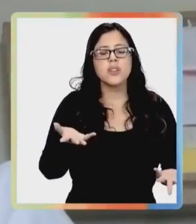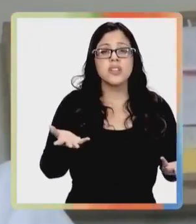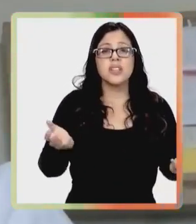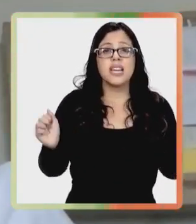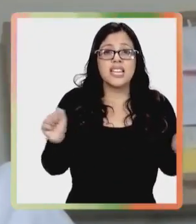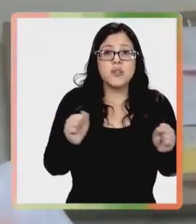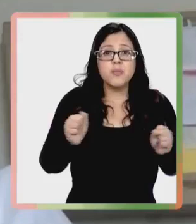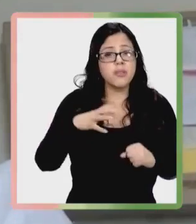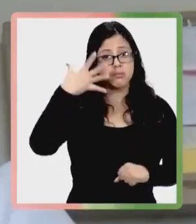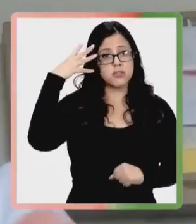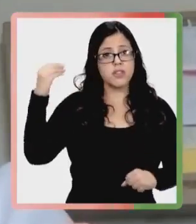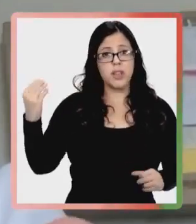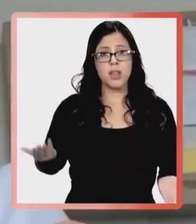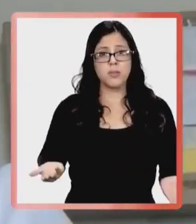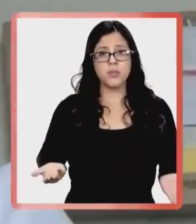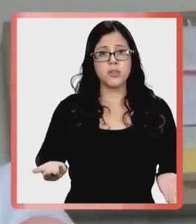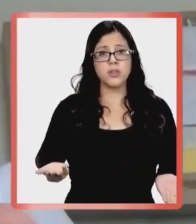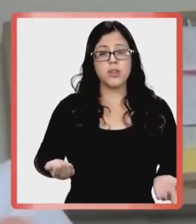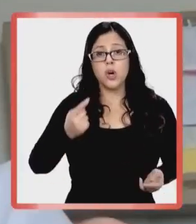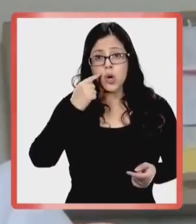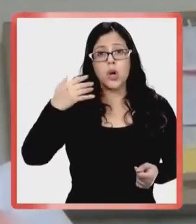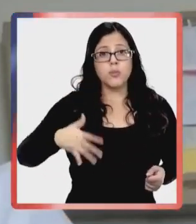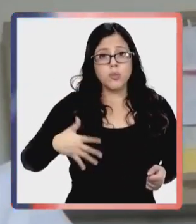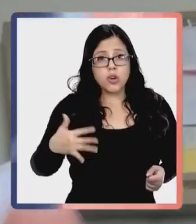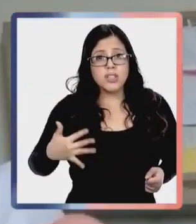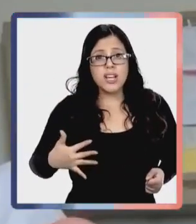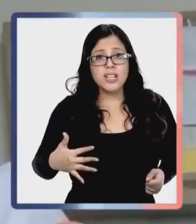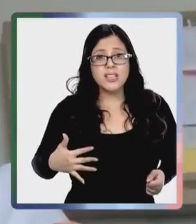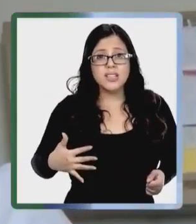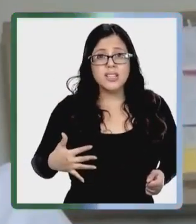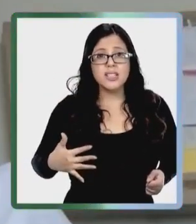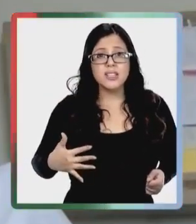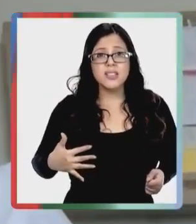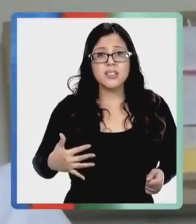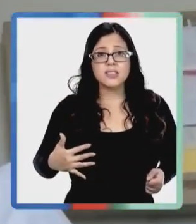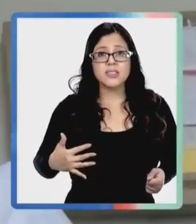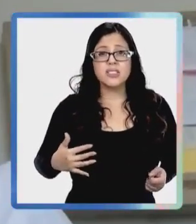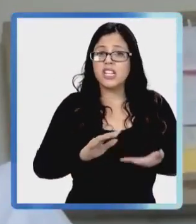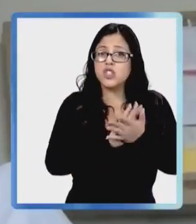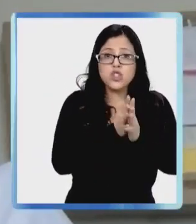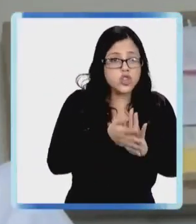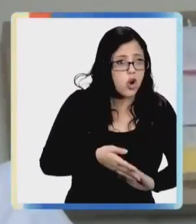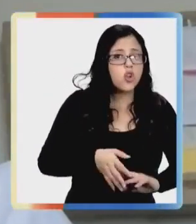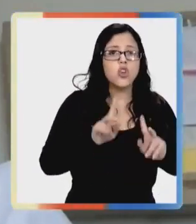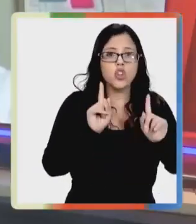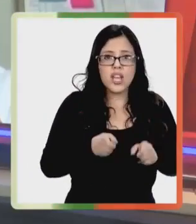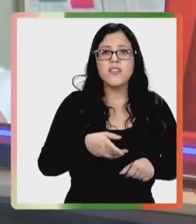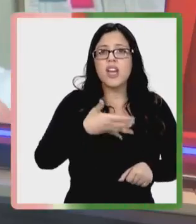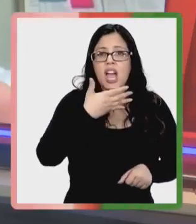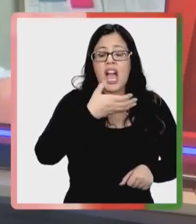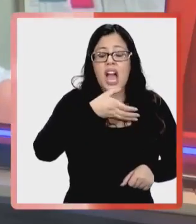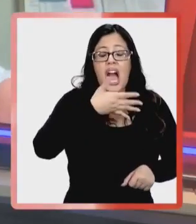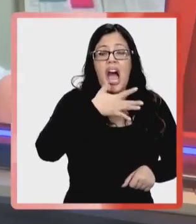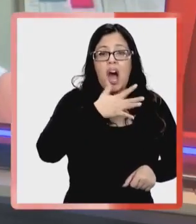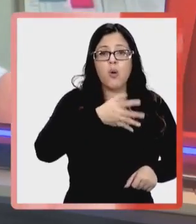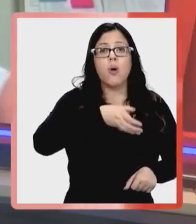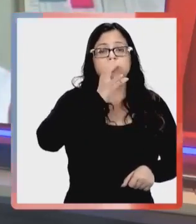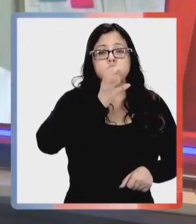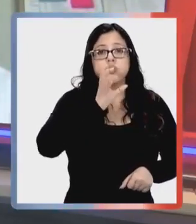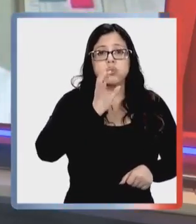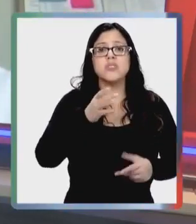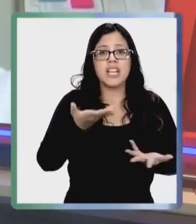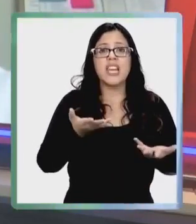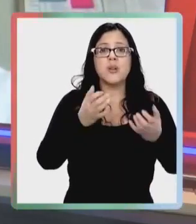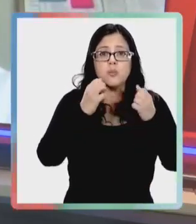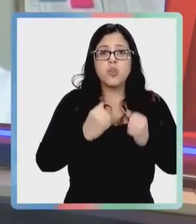En invierno nos olvidamos de tomar agua. Es importante en ambas estaciones. El agua nos sirve para tener una buena cantidad de orina, que